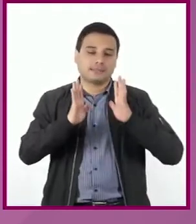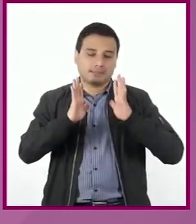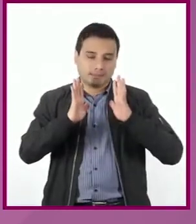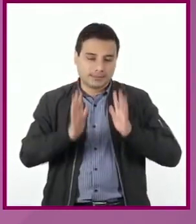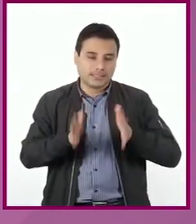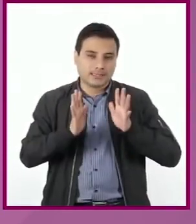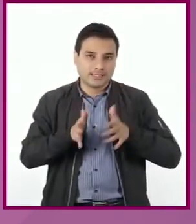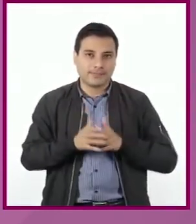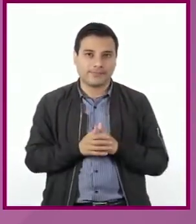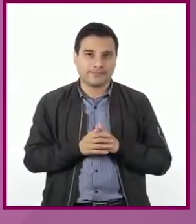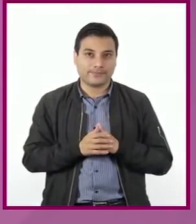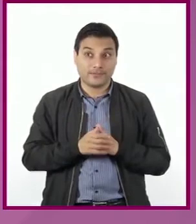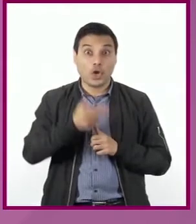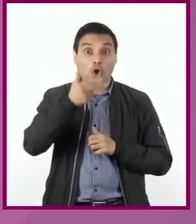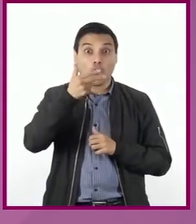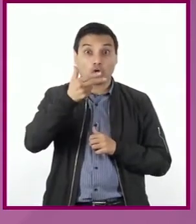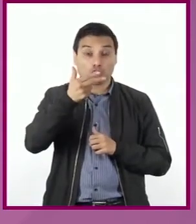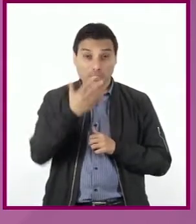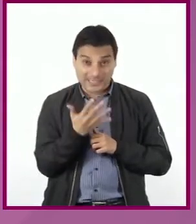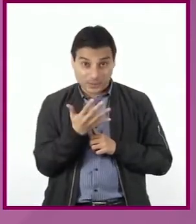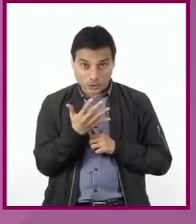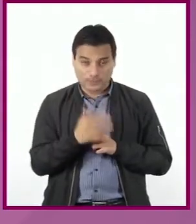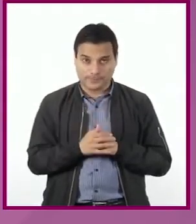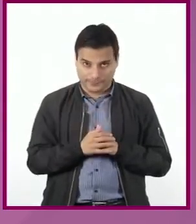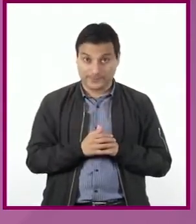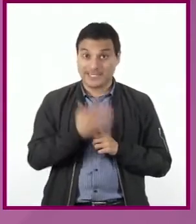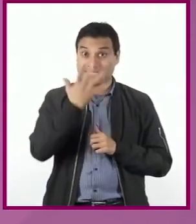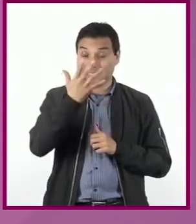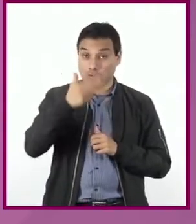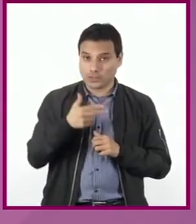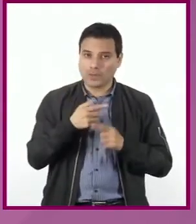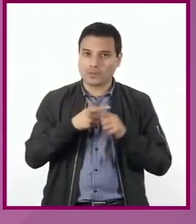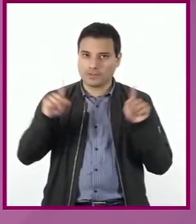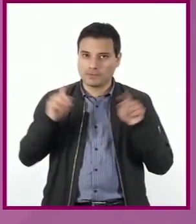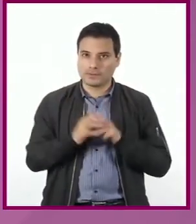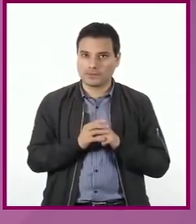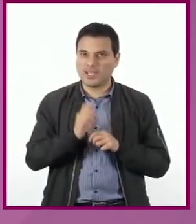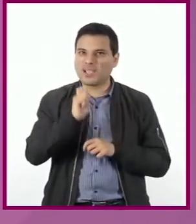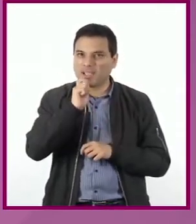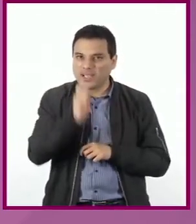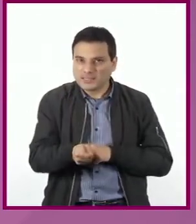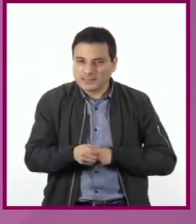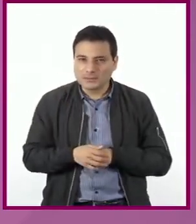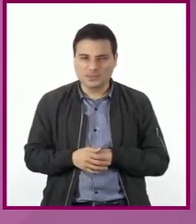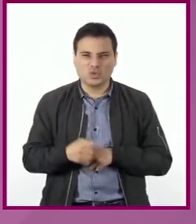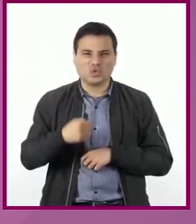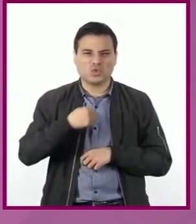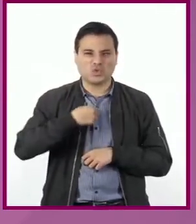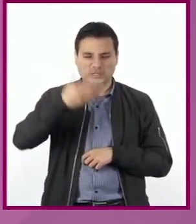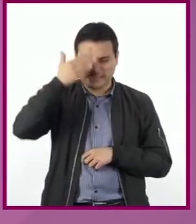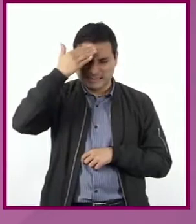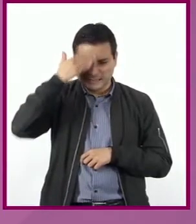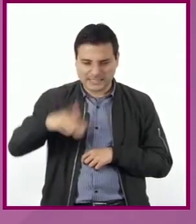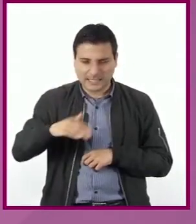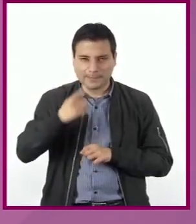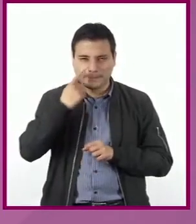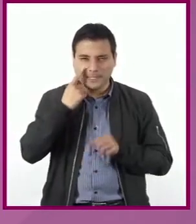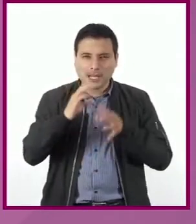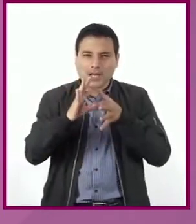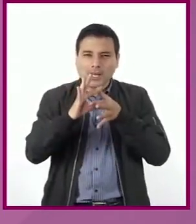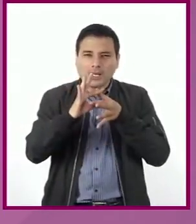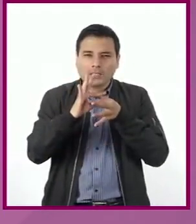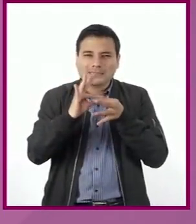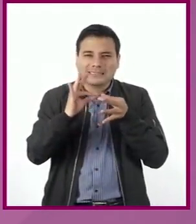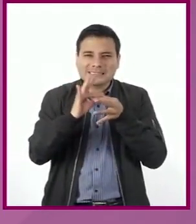gran diferencia entre 8/5 y 5/8. ¿Cuál crees que es? Sí sé. Mira, lo tengo